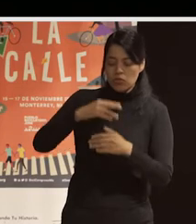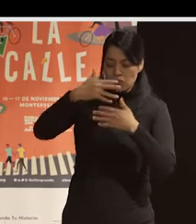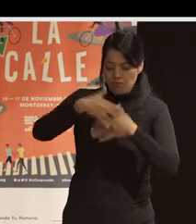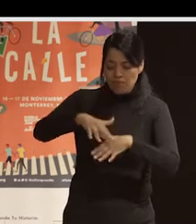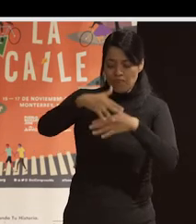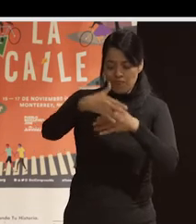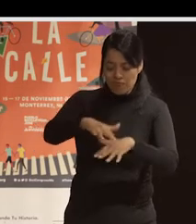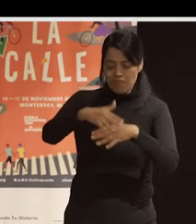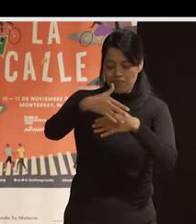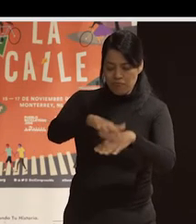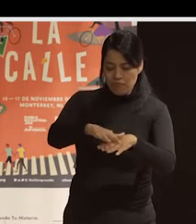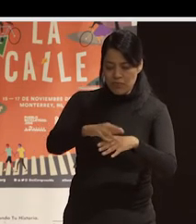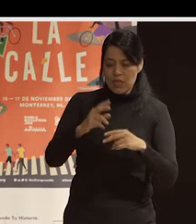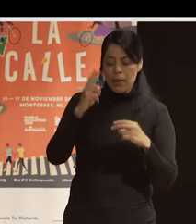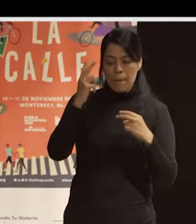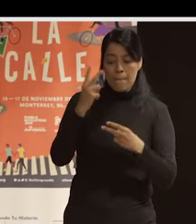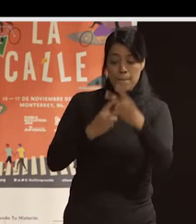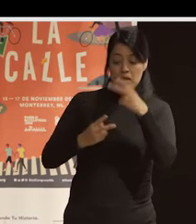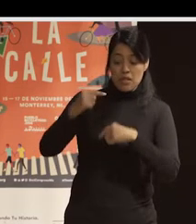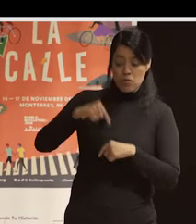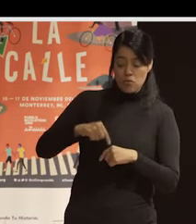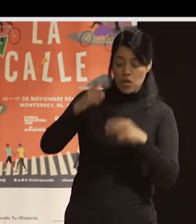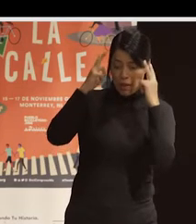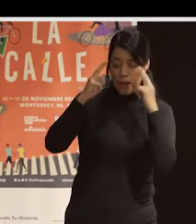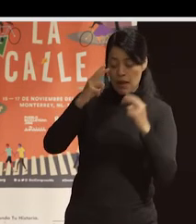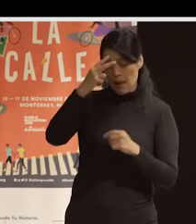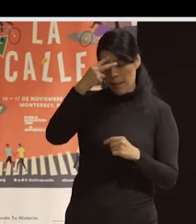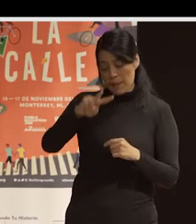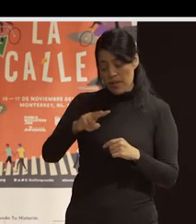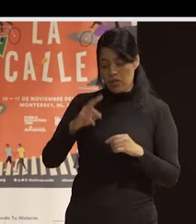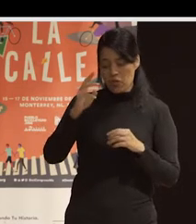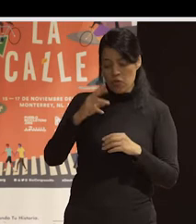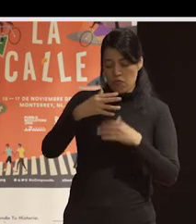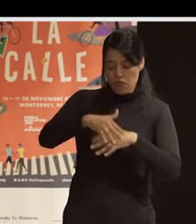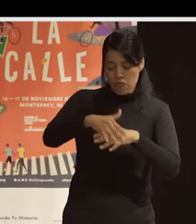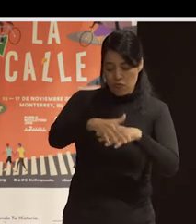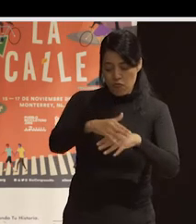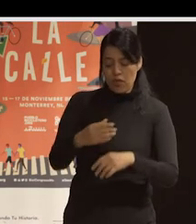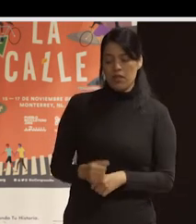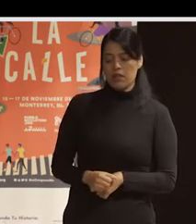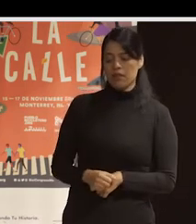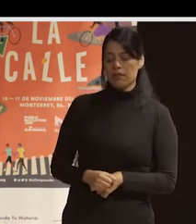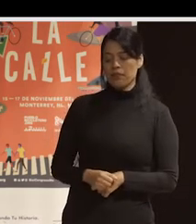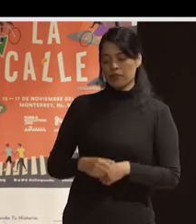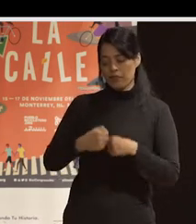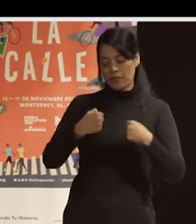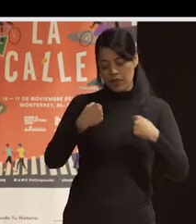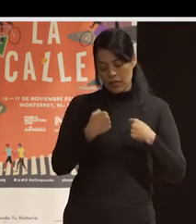migración venimos en bicicleta aquí a varias comunidades en en la región fronteriza